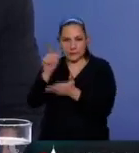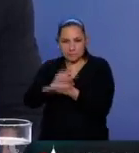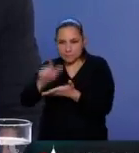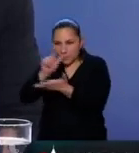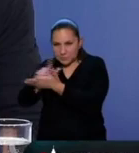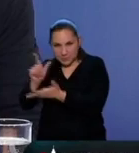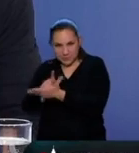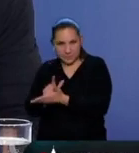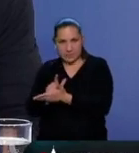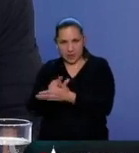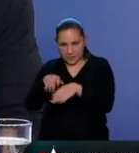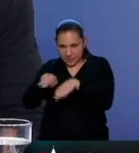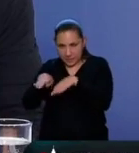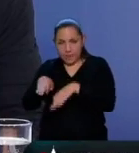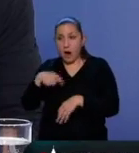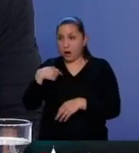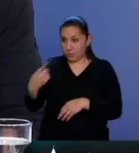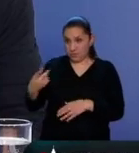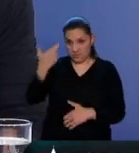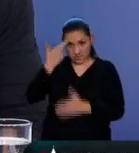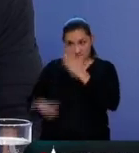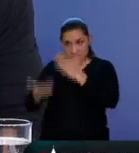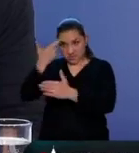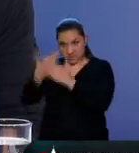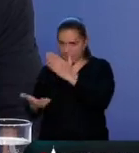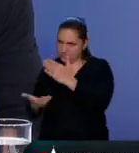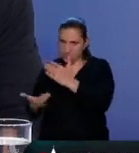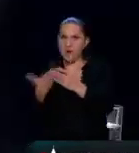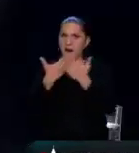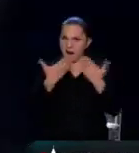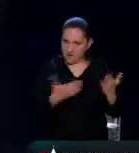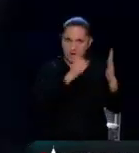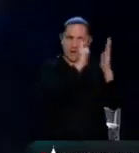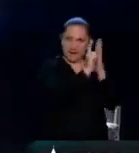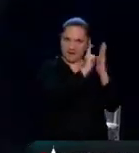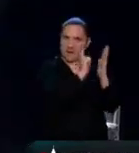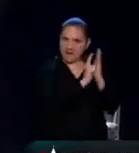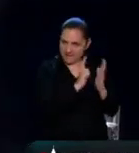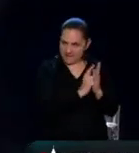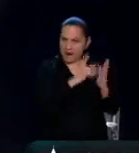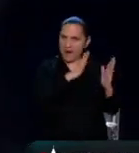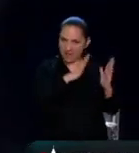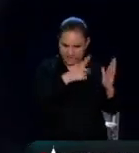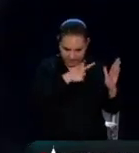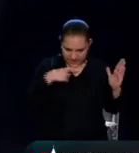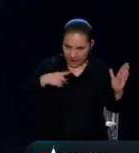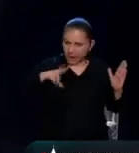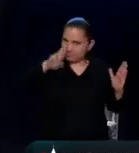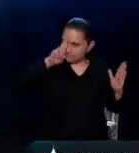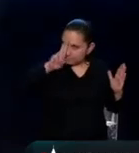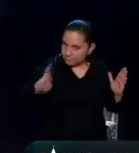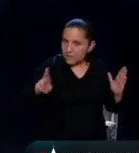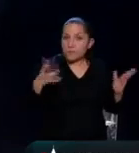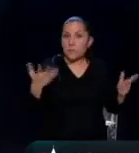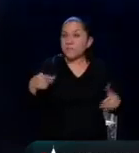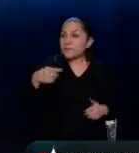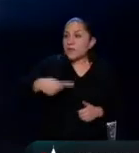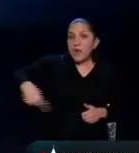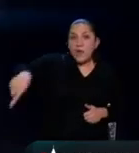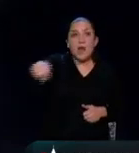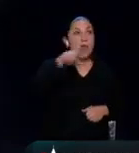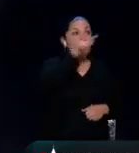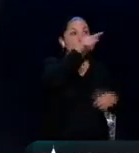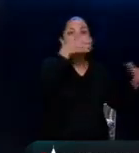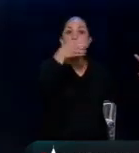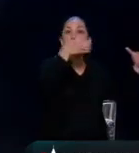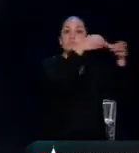concretamente en defensa de los trabajadores. Hoy ya es más difícil que esa clase humille con la naturalidad con que lo hacía hasta hace muy